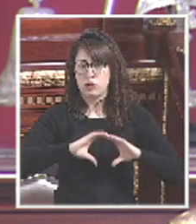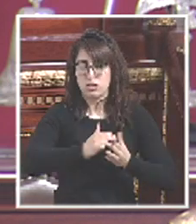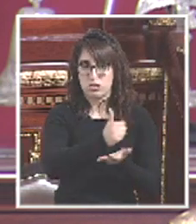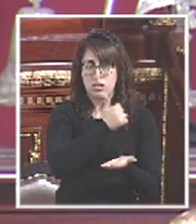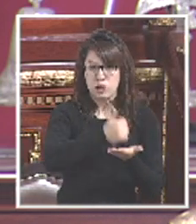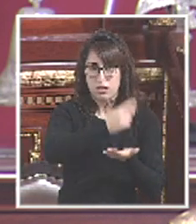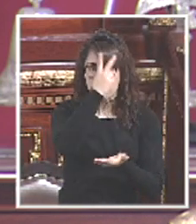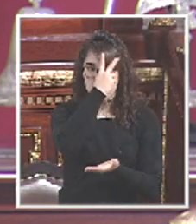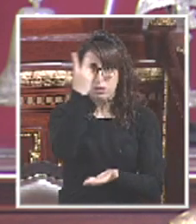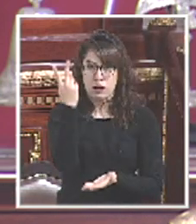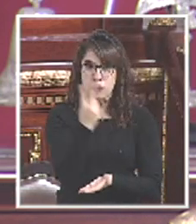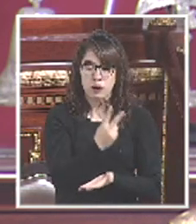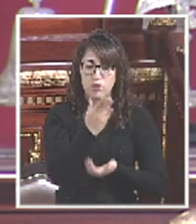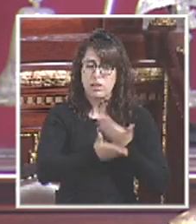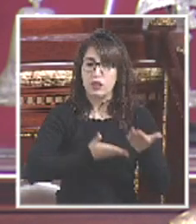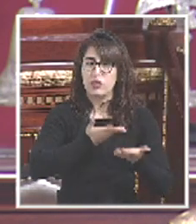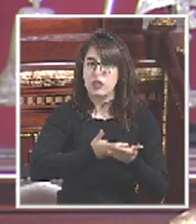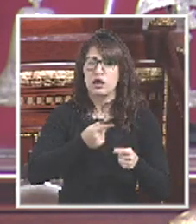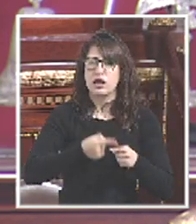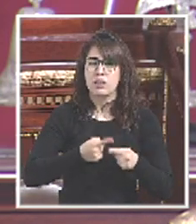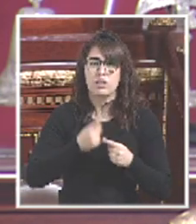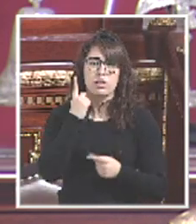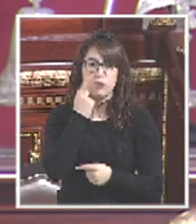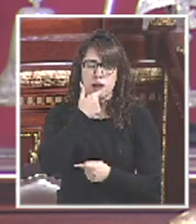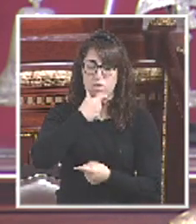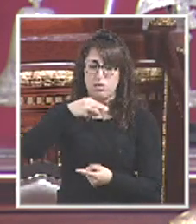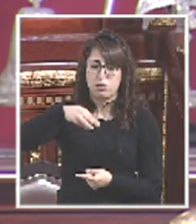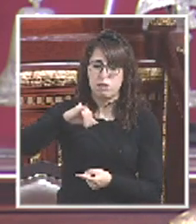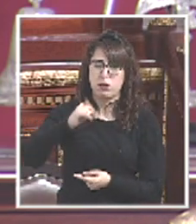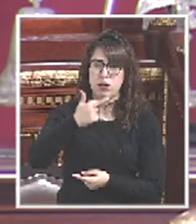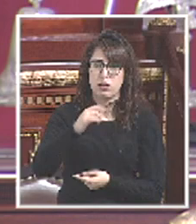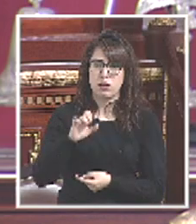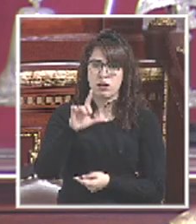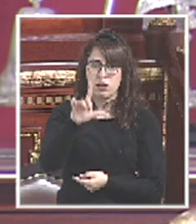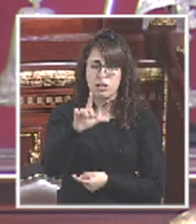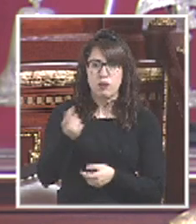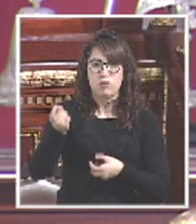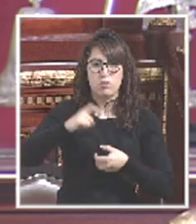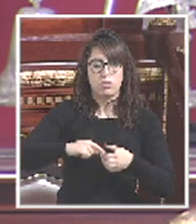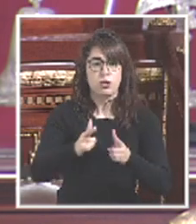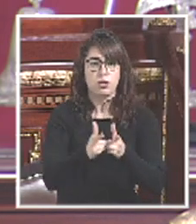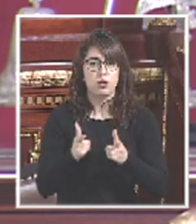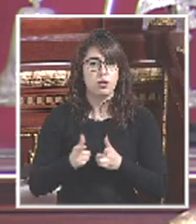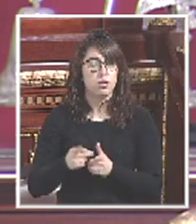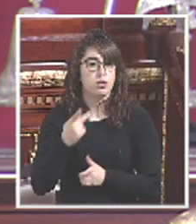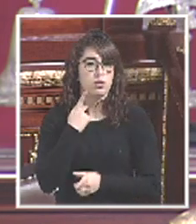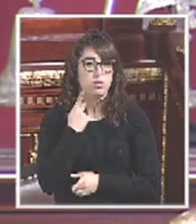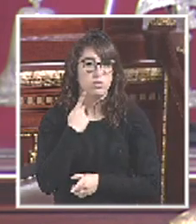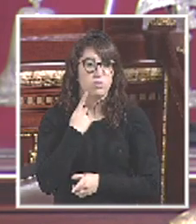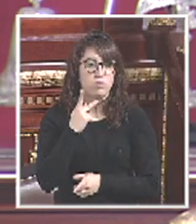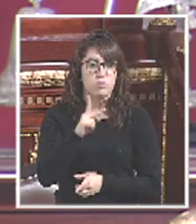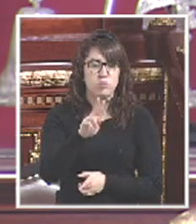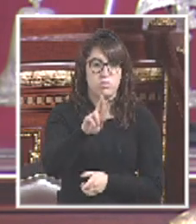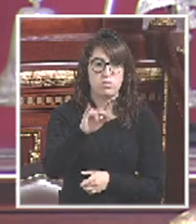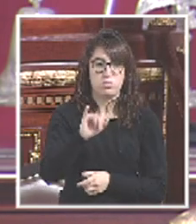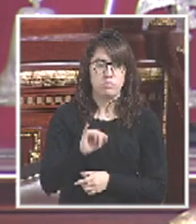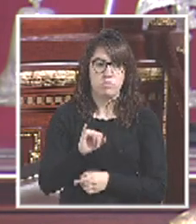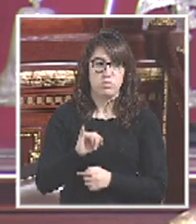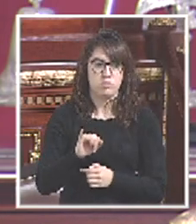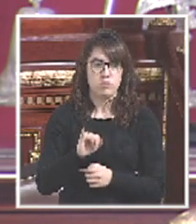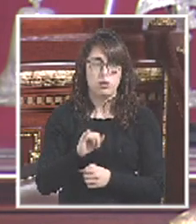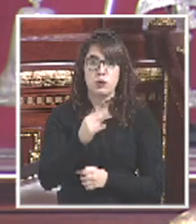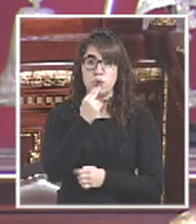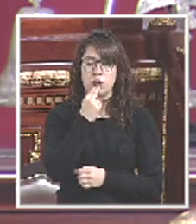de México, suscrita por el diputado Miguel Ángel Salazar, integrante del Grupo Parlamentario del Partido Revolucionario Institucional,